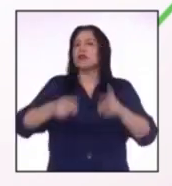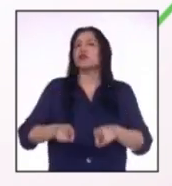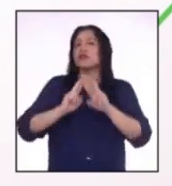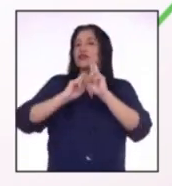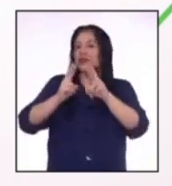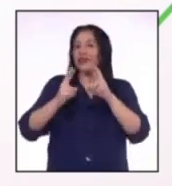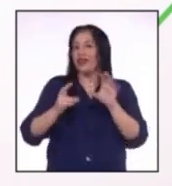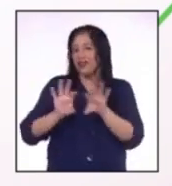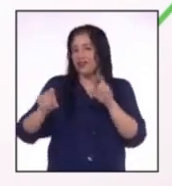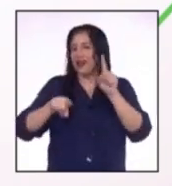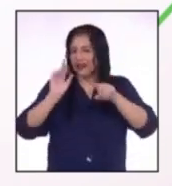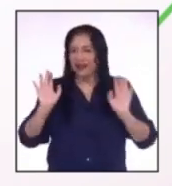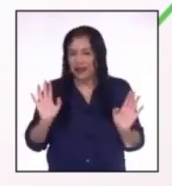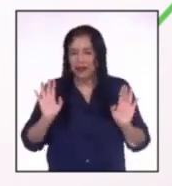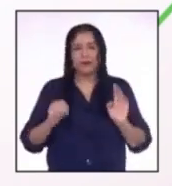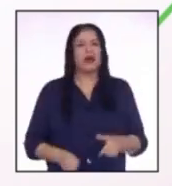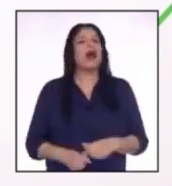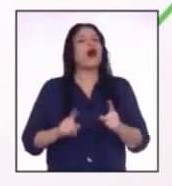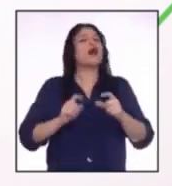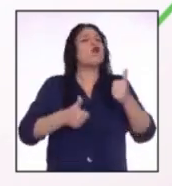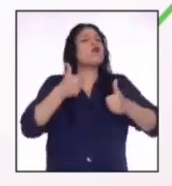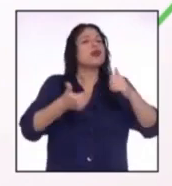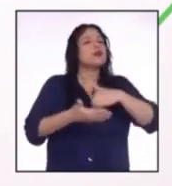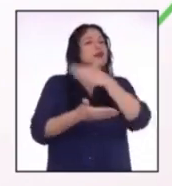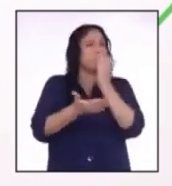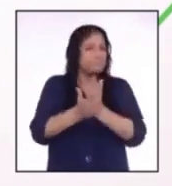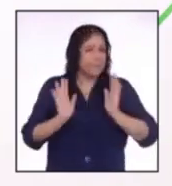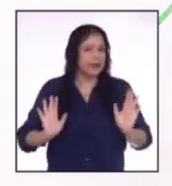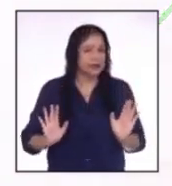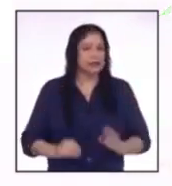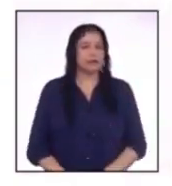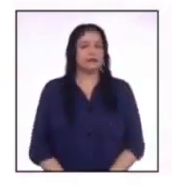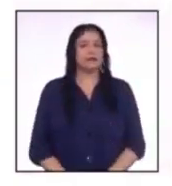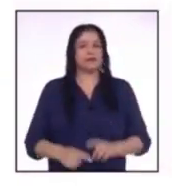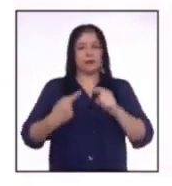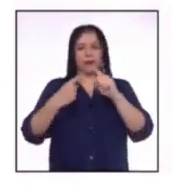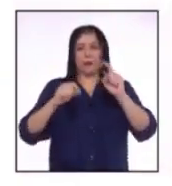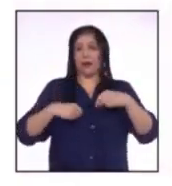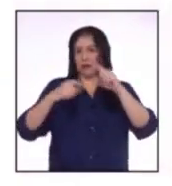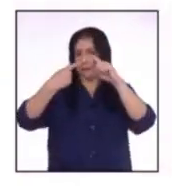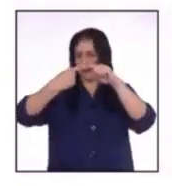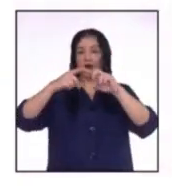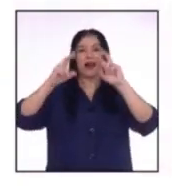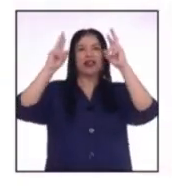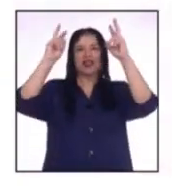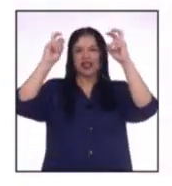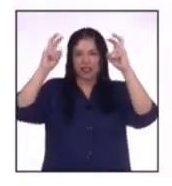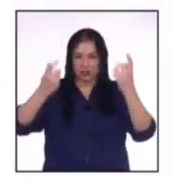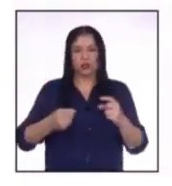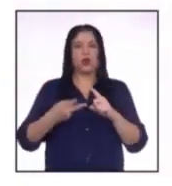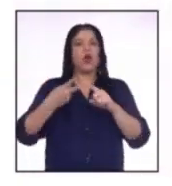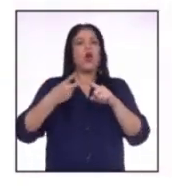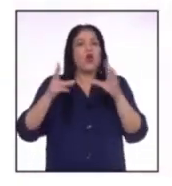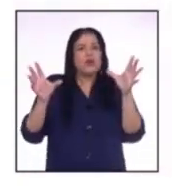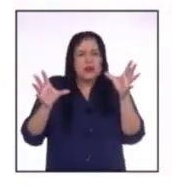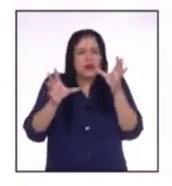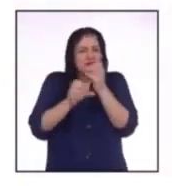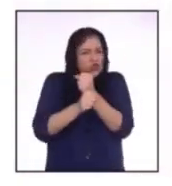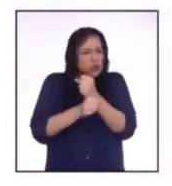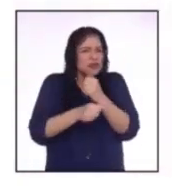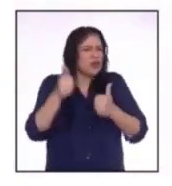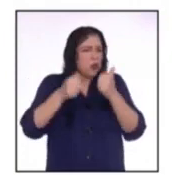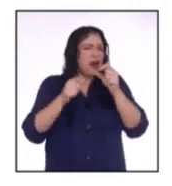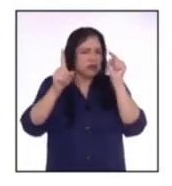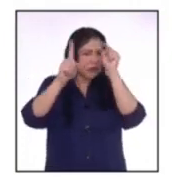ahora vayamos a cuáles son sus partes el título una breve introducción